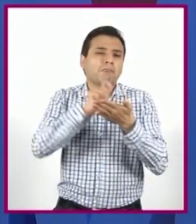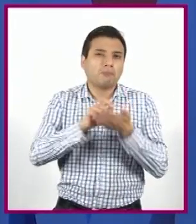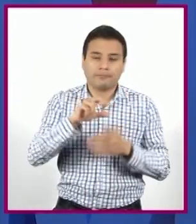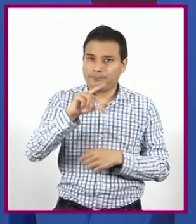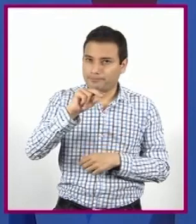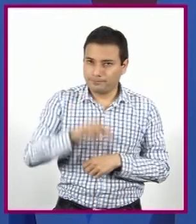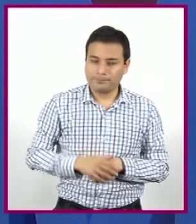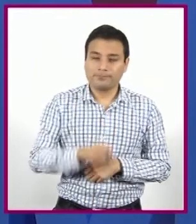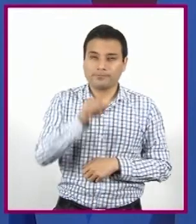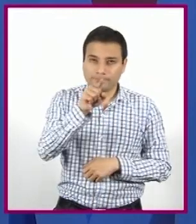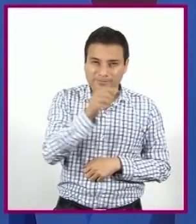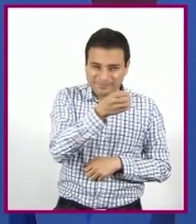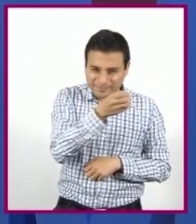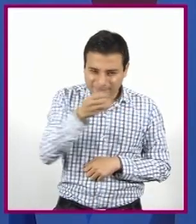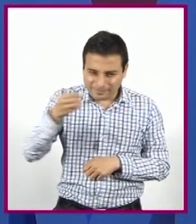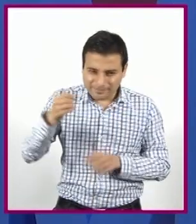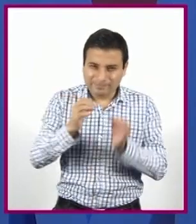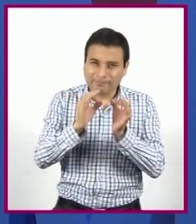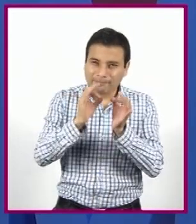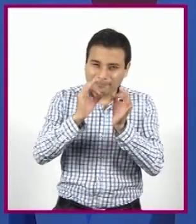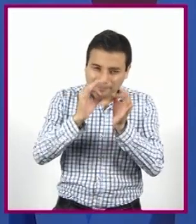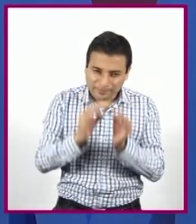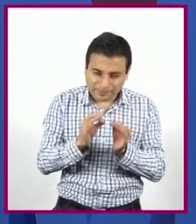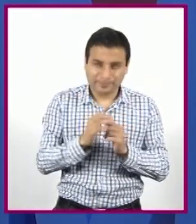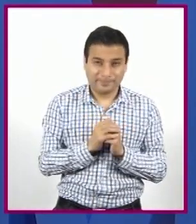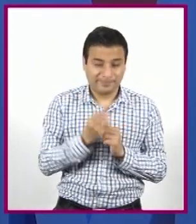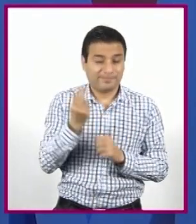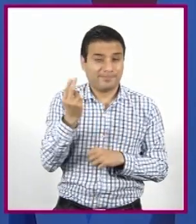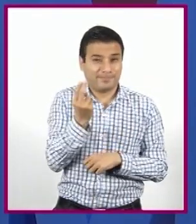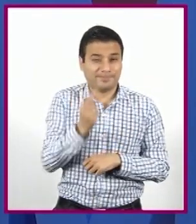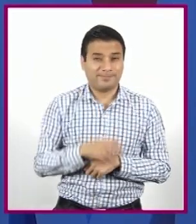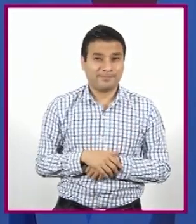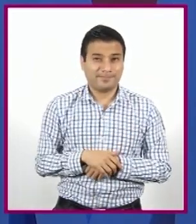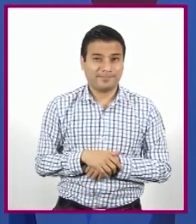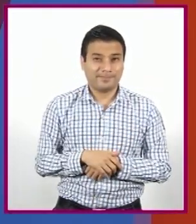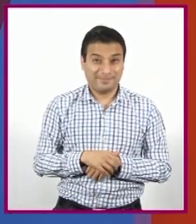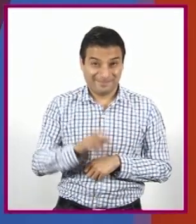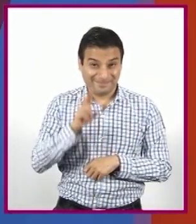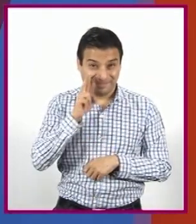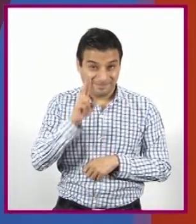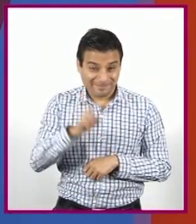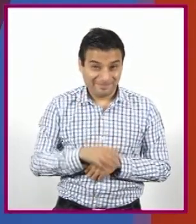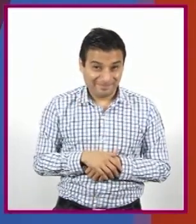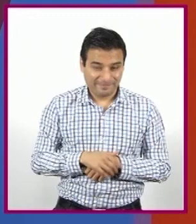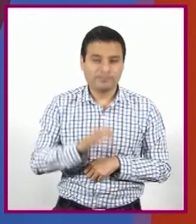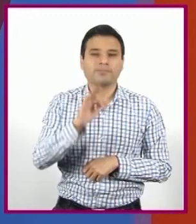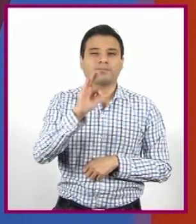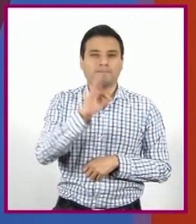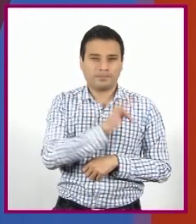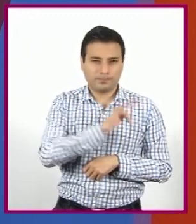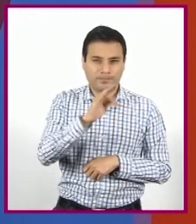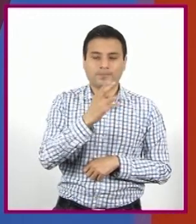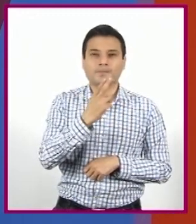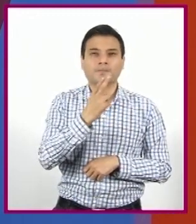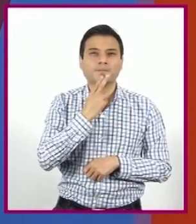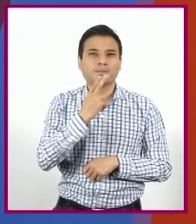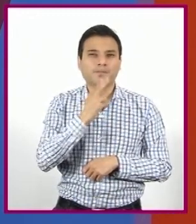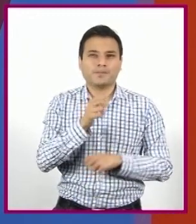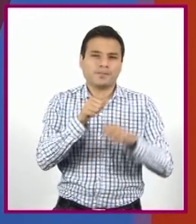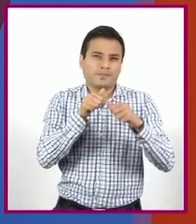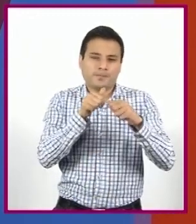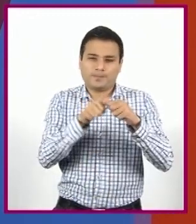prepararlo para su disposición en la página. Como vimos, se pueden usar distintas familias de